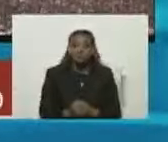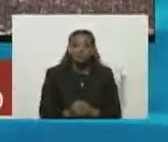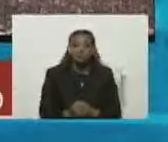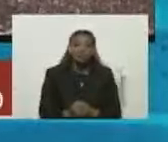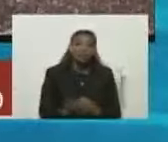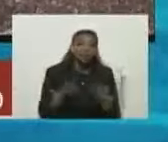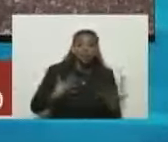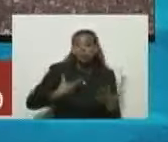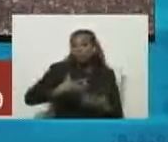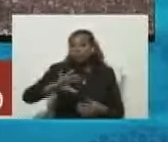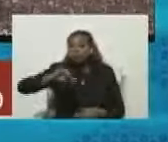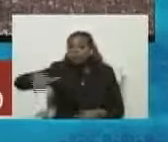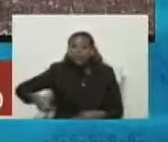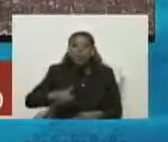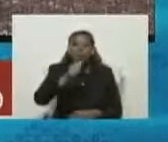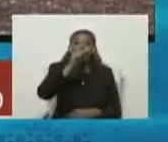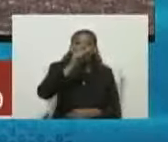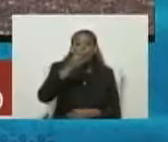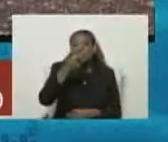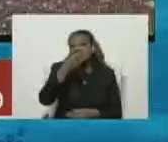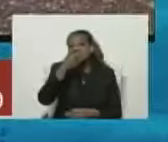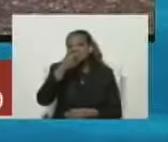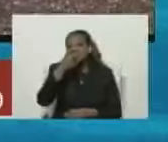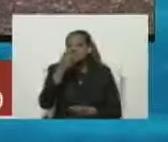me tomo mi jugo verde que ya les expliqué.